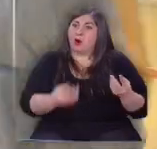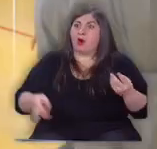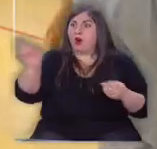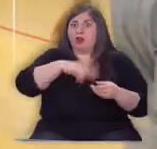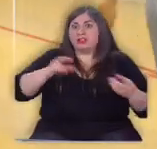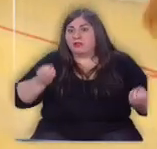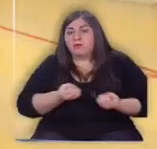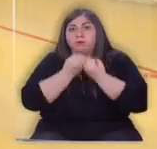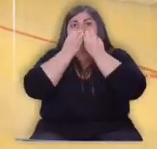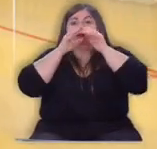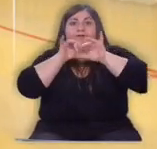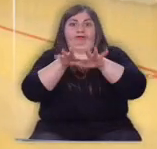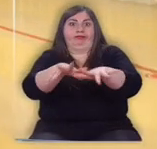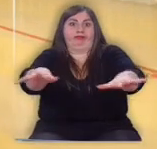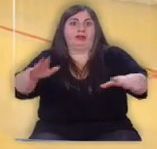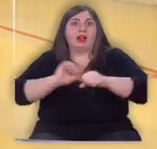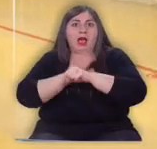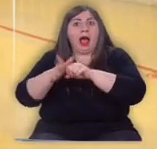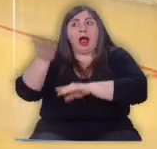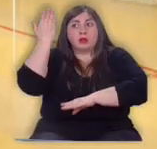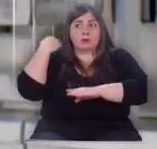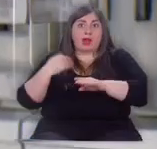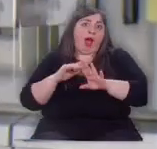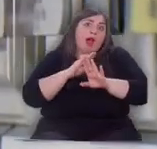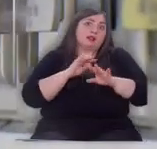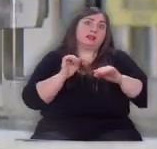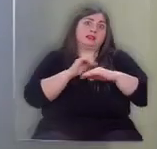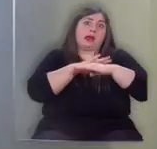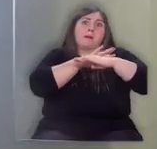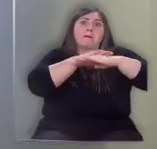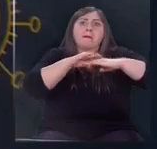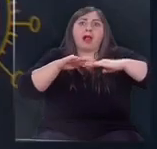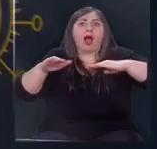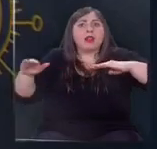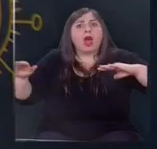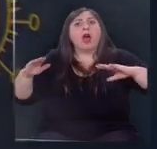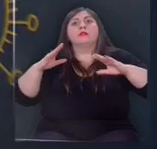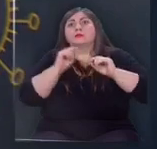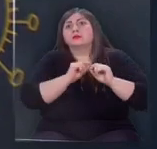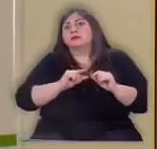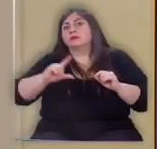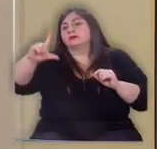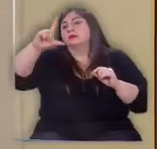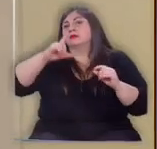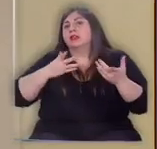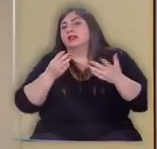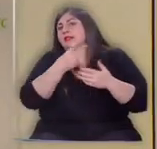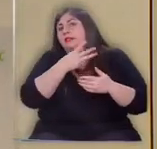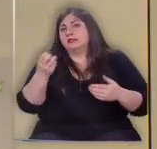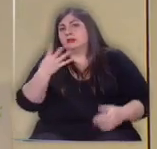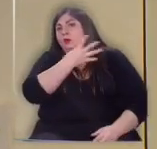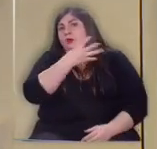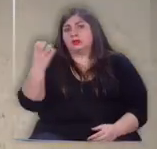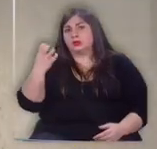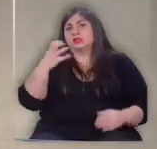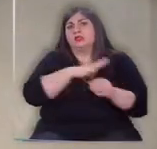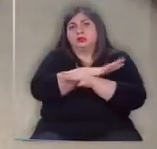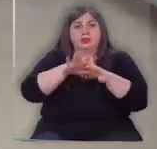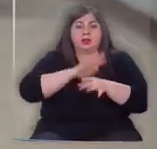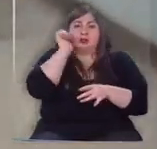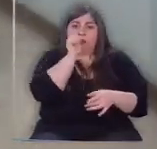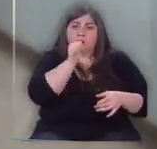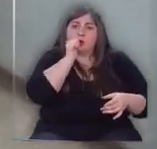brote nuevo, ¿no? Quizás se había tendido a aplanar un poquitito la curva, incluso con crecimientos bastante parcializados, de 300, 400 casos por